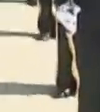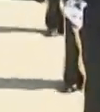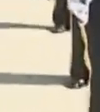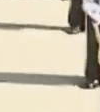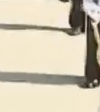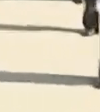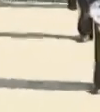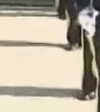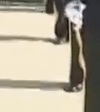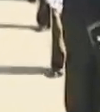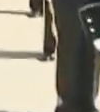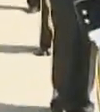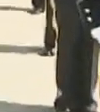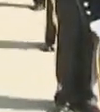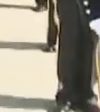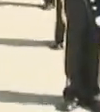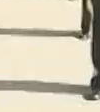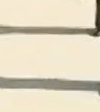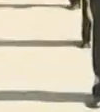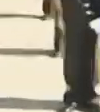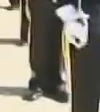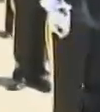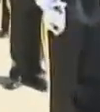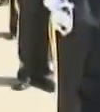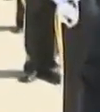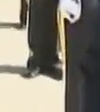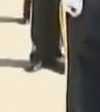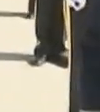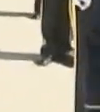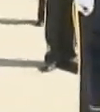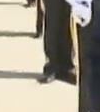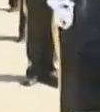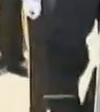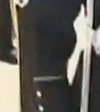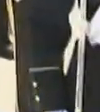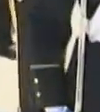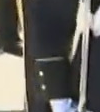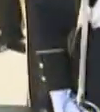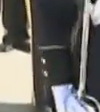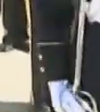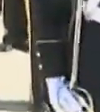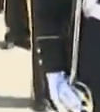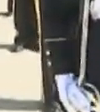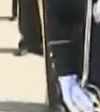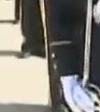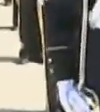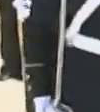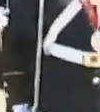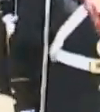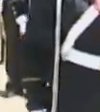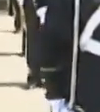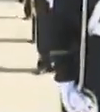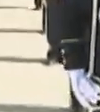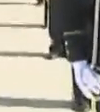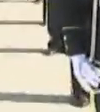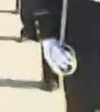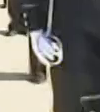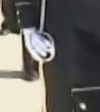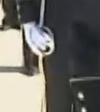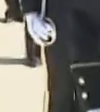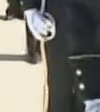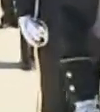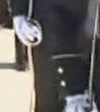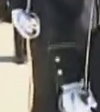los campos de todo el territorio nacional. También ha instado al ministro Padrino López y al comandante estratégico operacional a unirse a esta